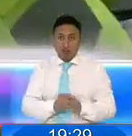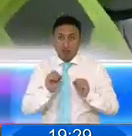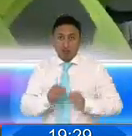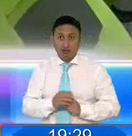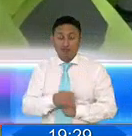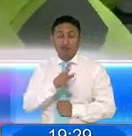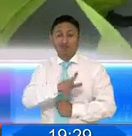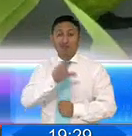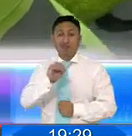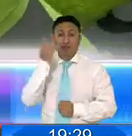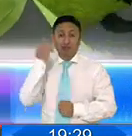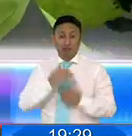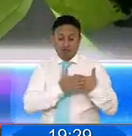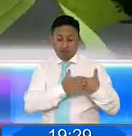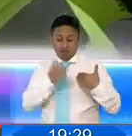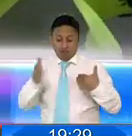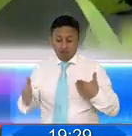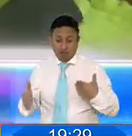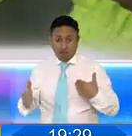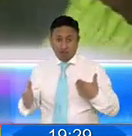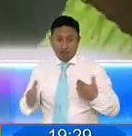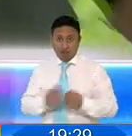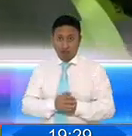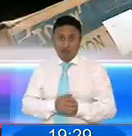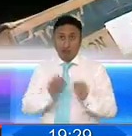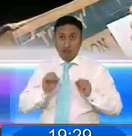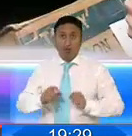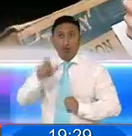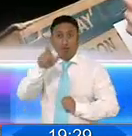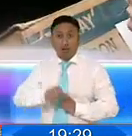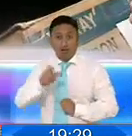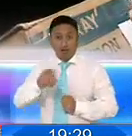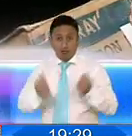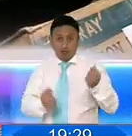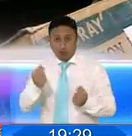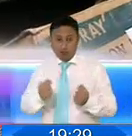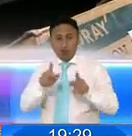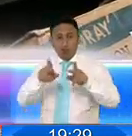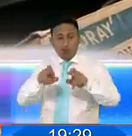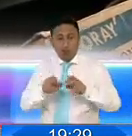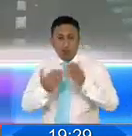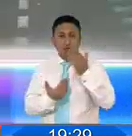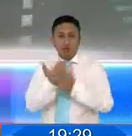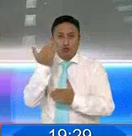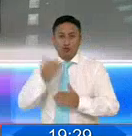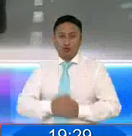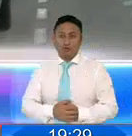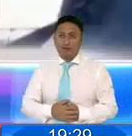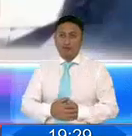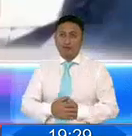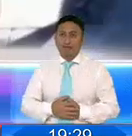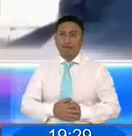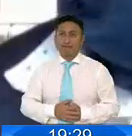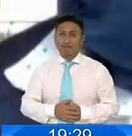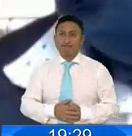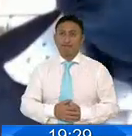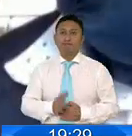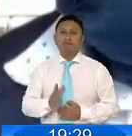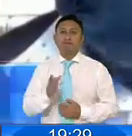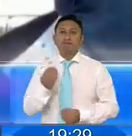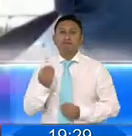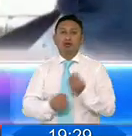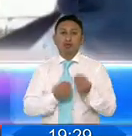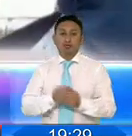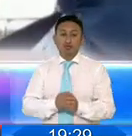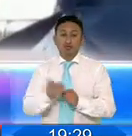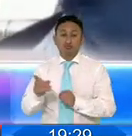concederá 30 días más de la fecha antes mencionada para que los conductores accedan a una nueva autorización. Lo que vamos a hacer es canjear